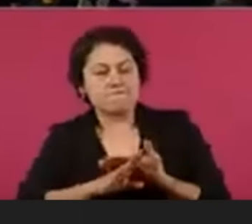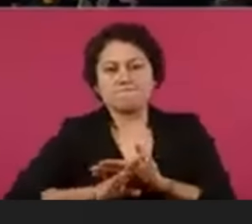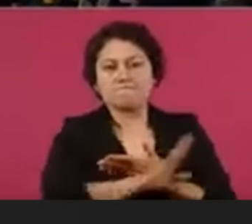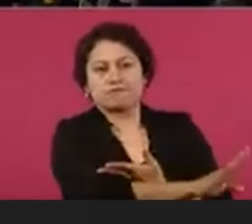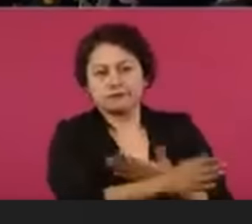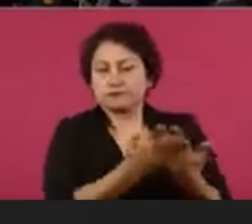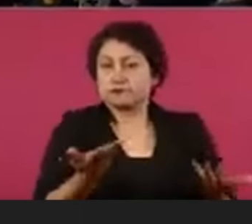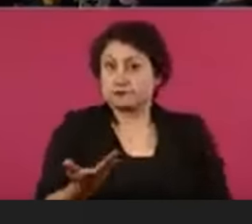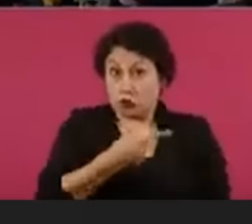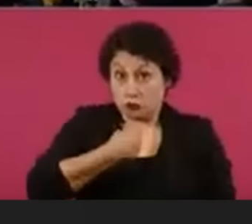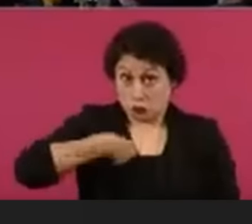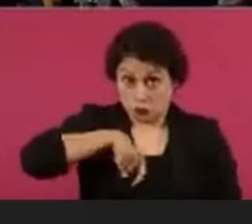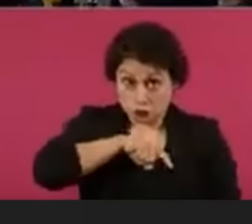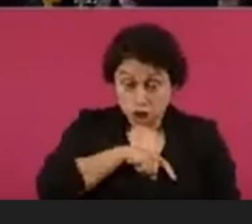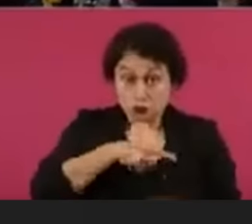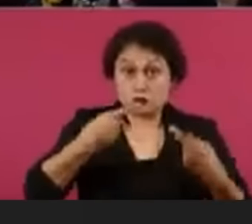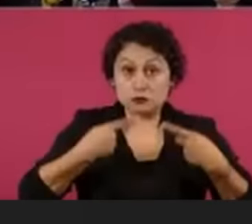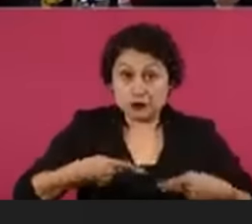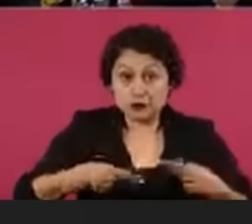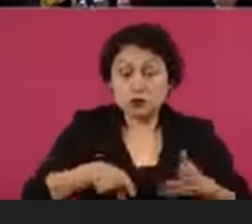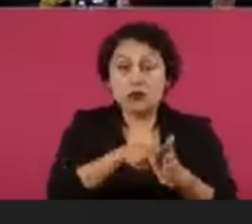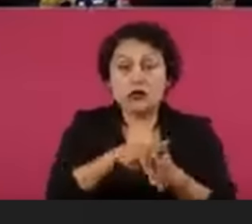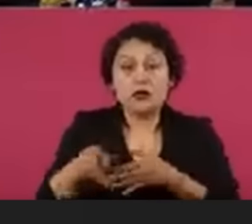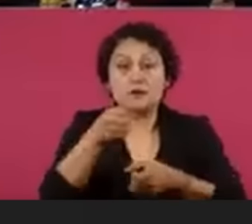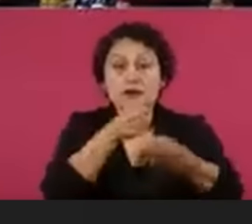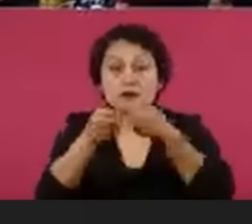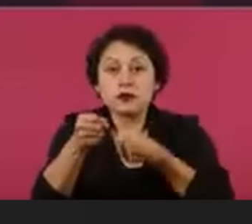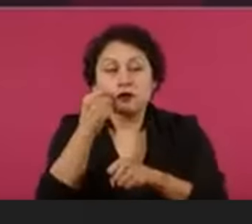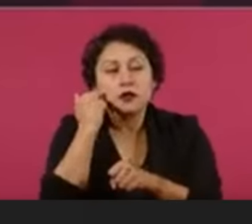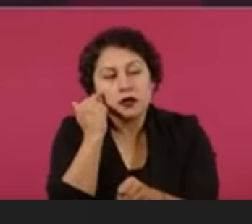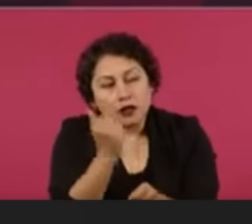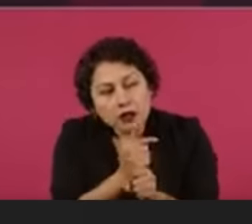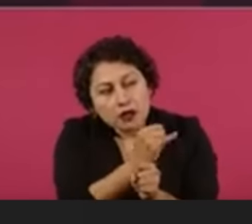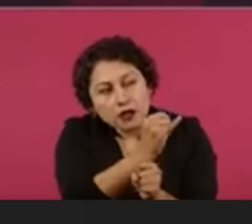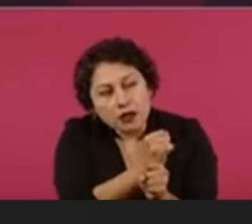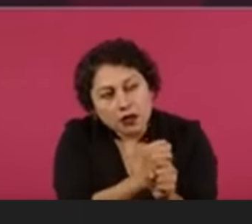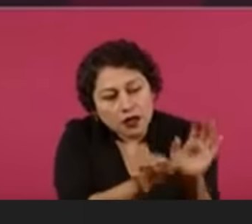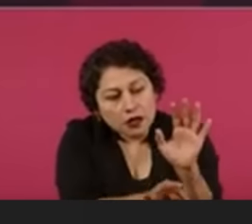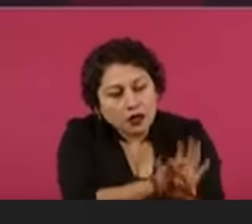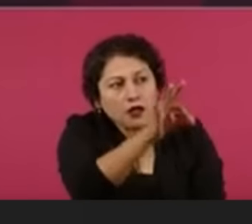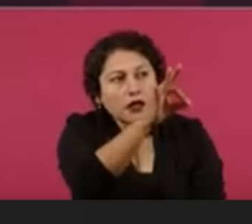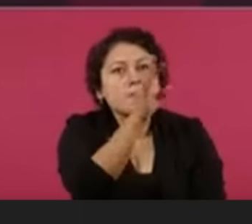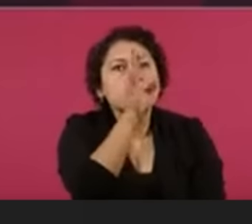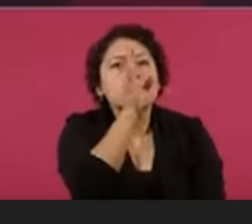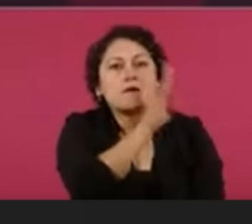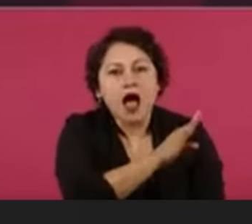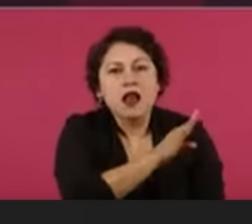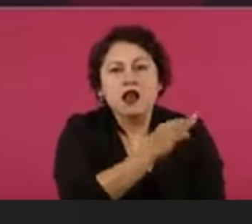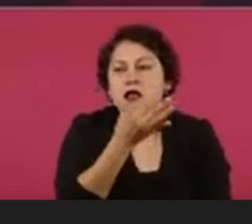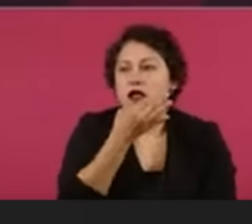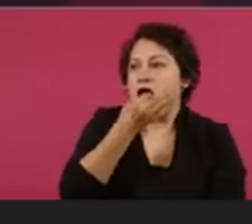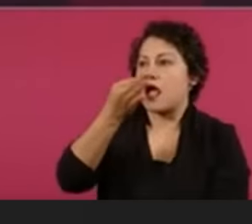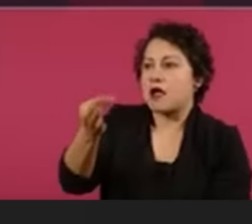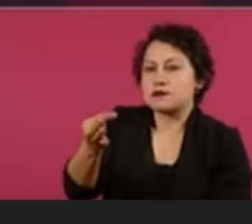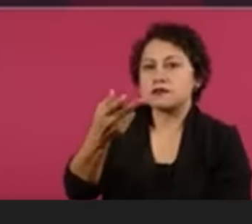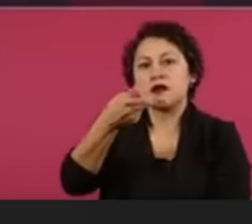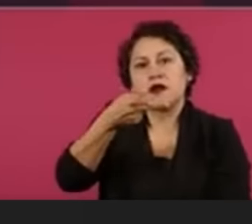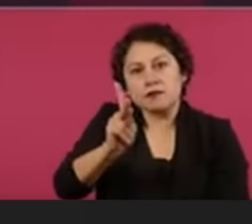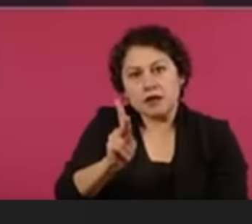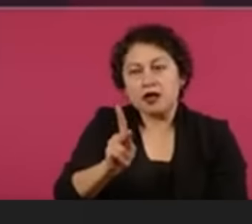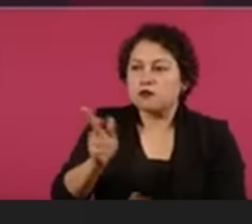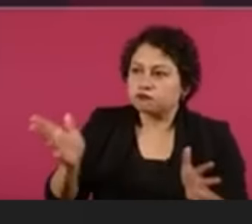periodistas no solo a descubrir las cosas que están mal, sino a que éstas cambien. Esto de ninguna